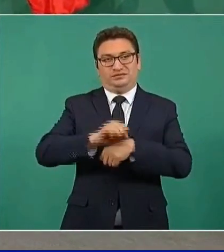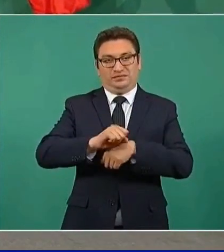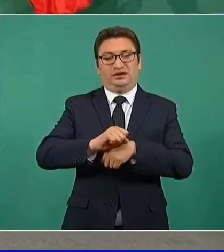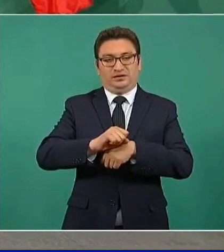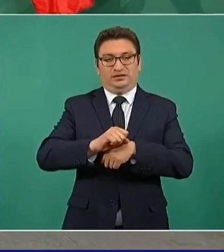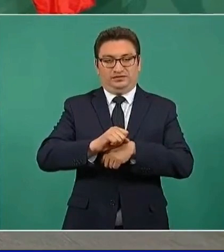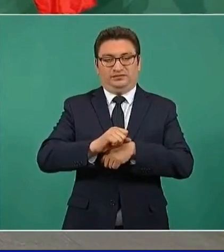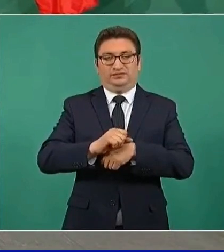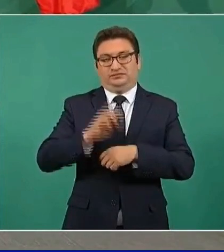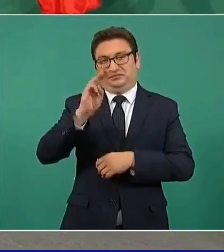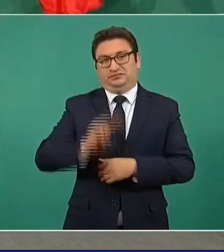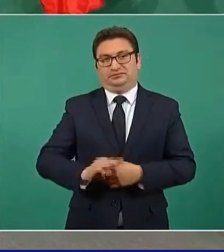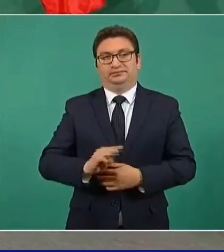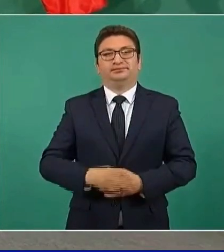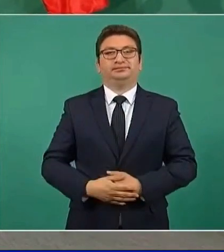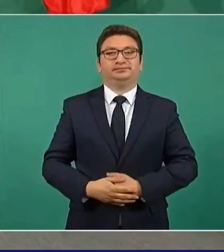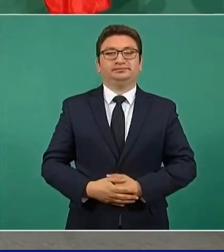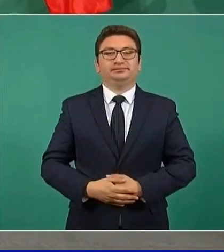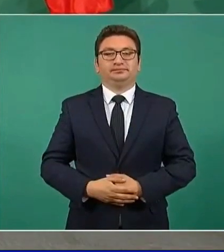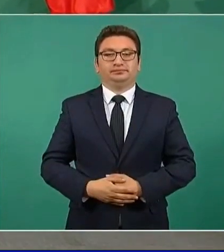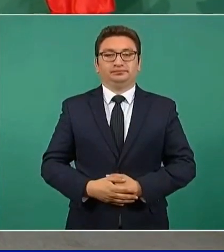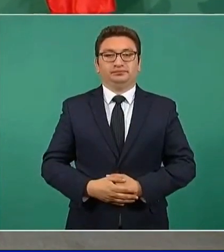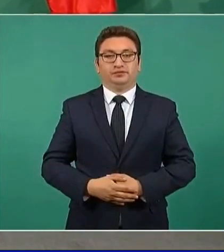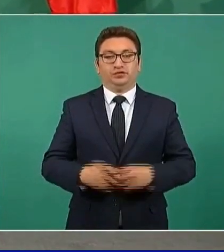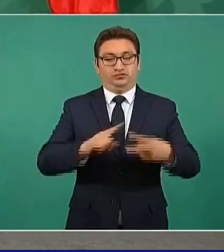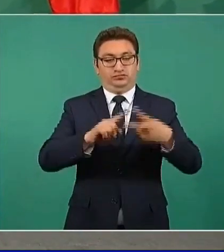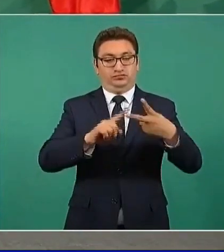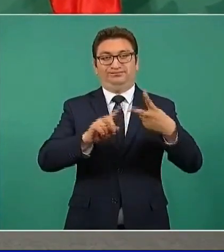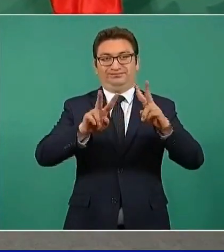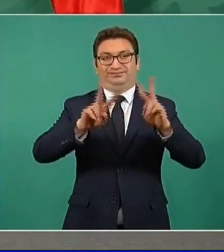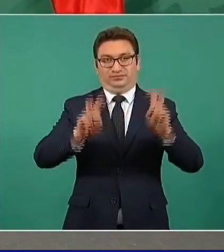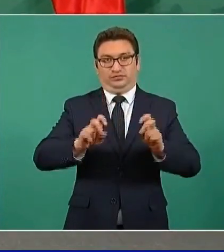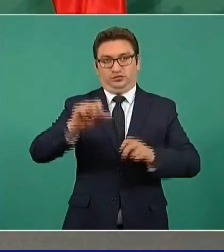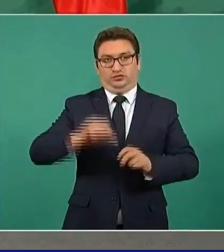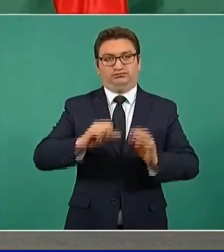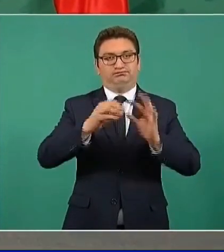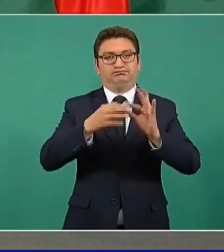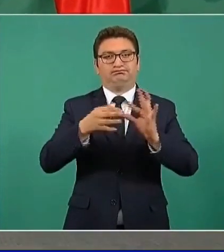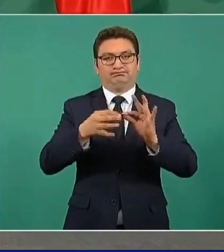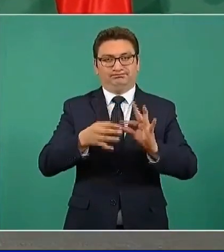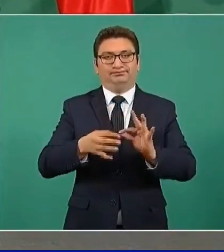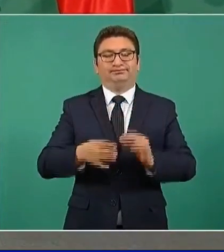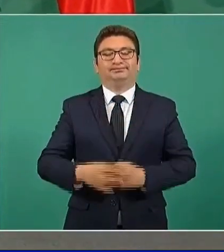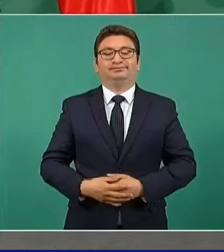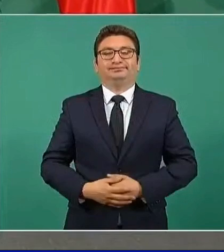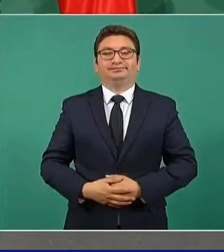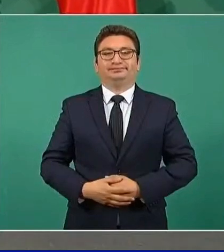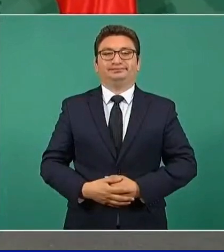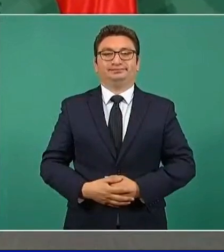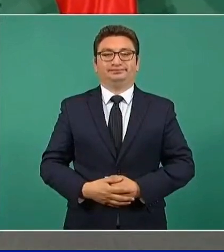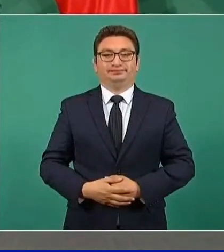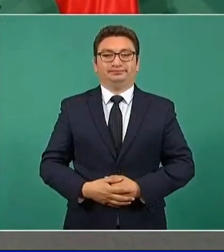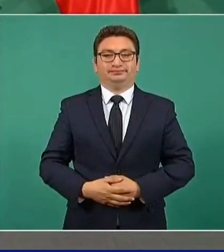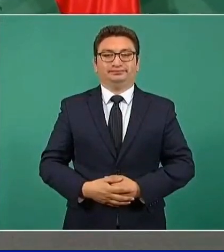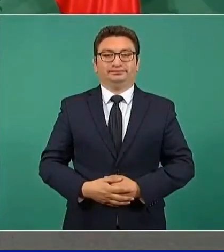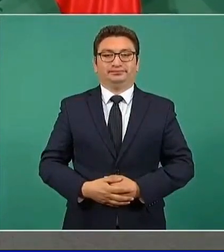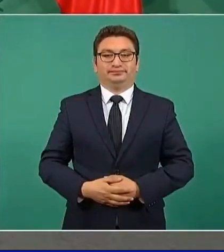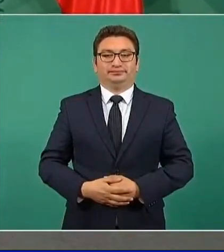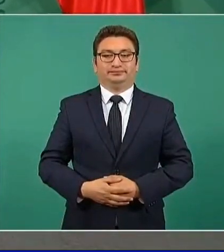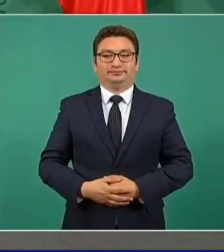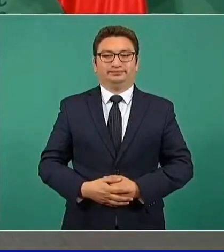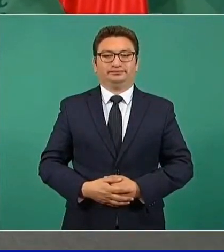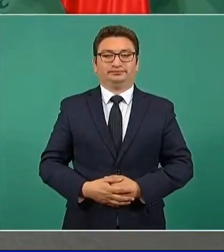los miércoles. Son los dos temas que vamos a tratar. De modo que vamos